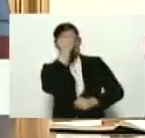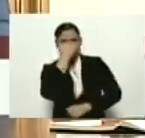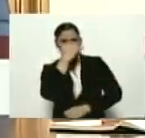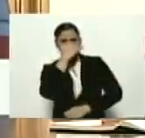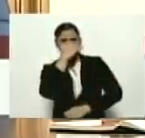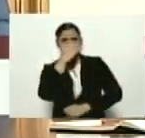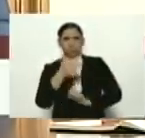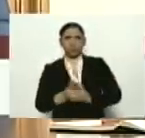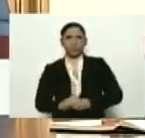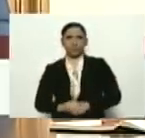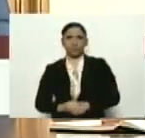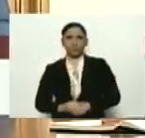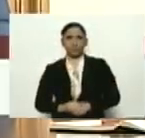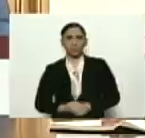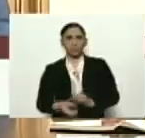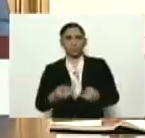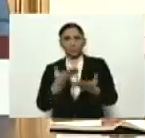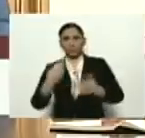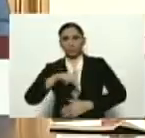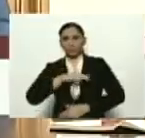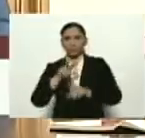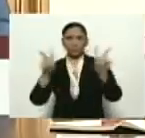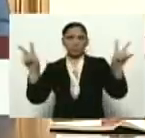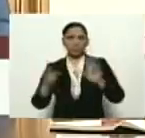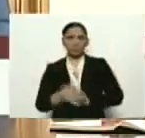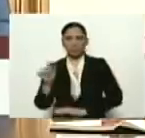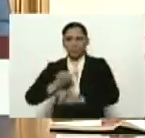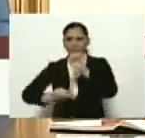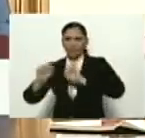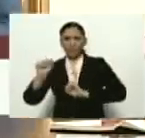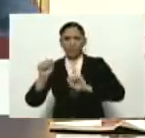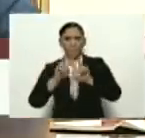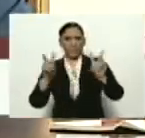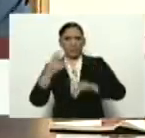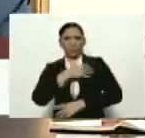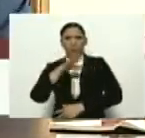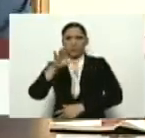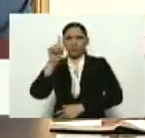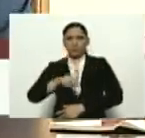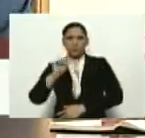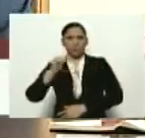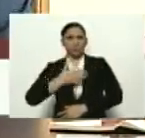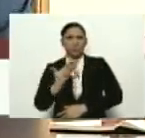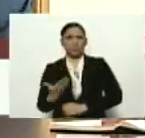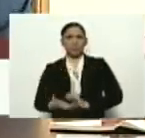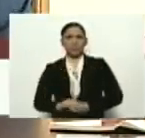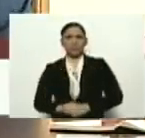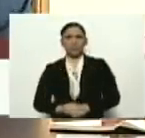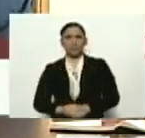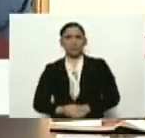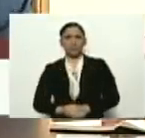terrorista, y aquí estamos en paz, defendiendo la paz, la soberanía, si se puede.